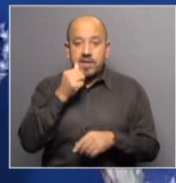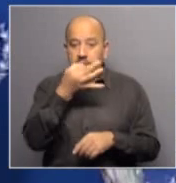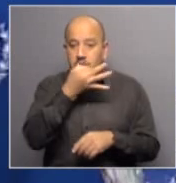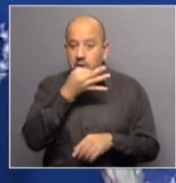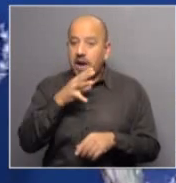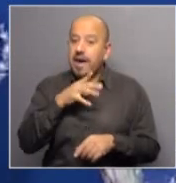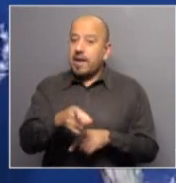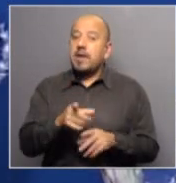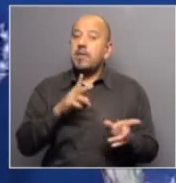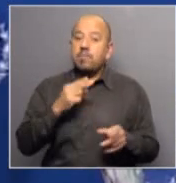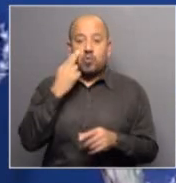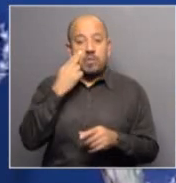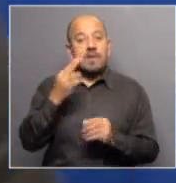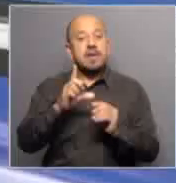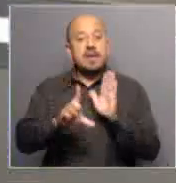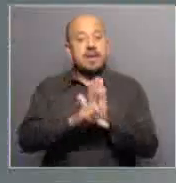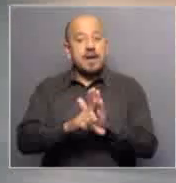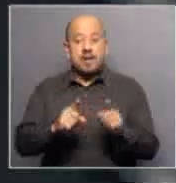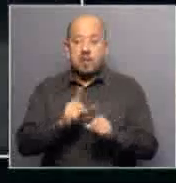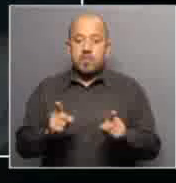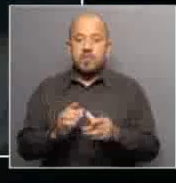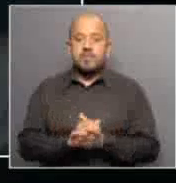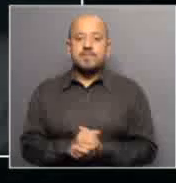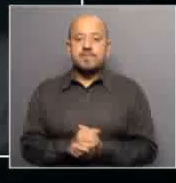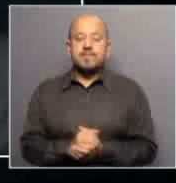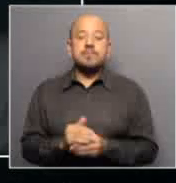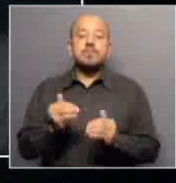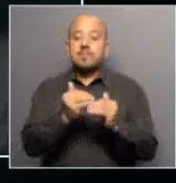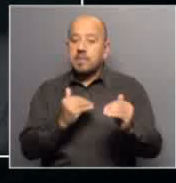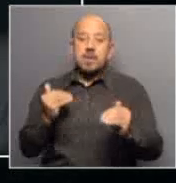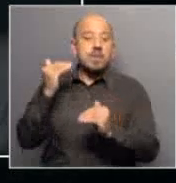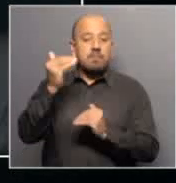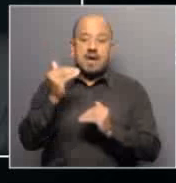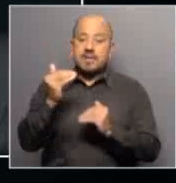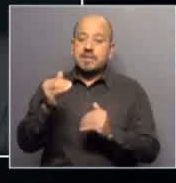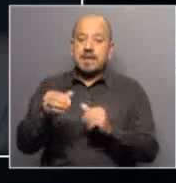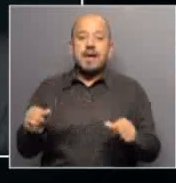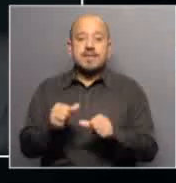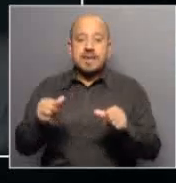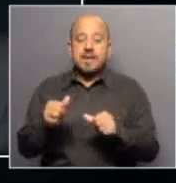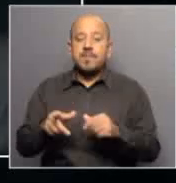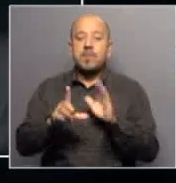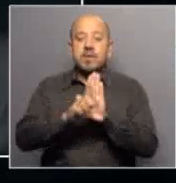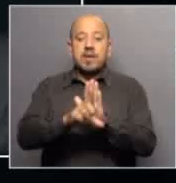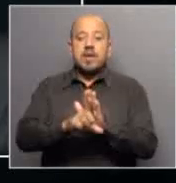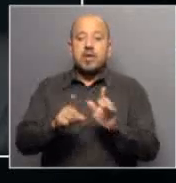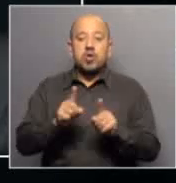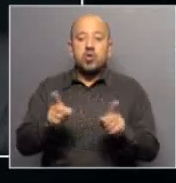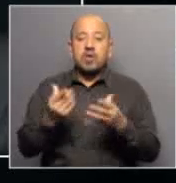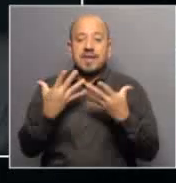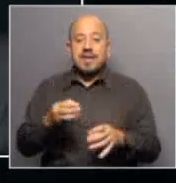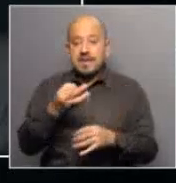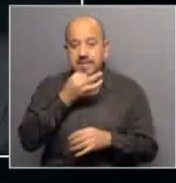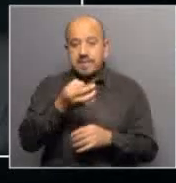una situación de ilicitud. Estar por encima de las cantidades establecidas en la ley no significa de por